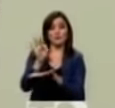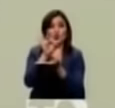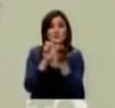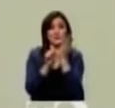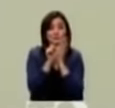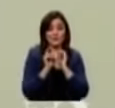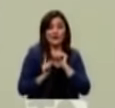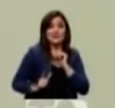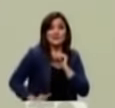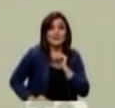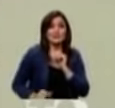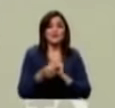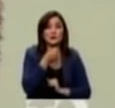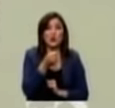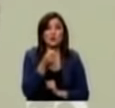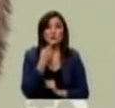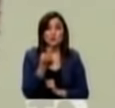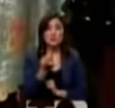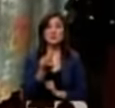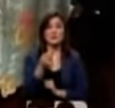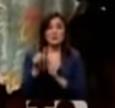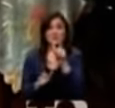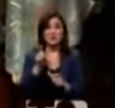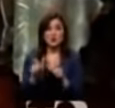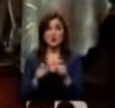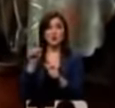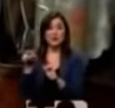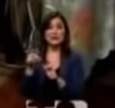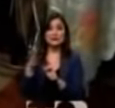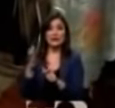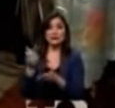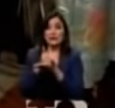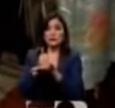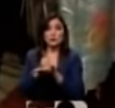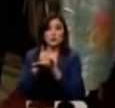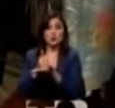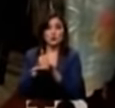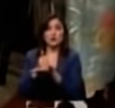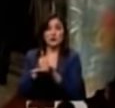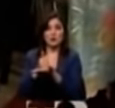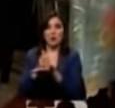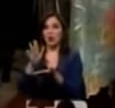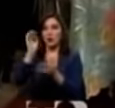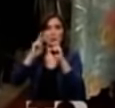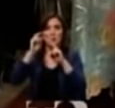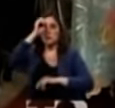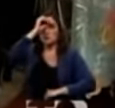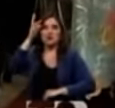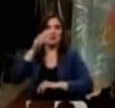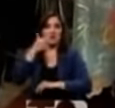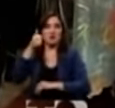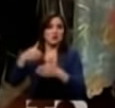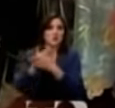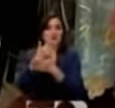Ministerio de Salud. Para esta entrevista, indicó que las personas a las cuales no se le ha brindado ayuda deben de acercarse a los diferentes centros